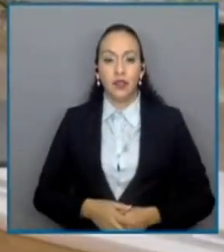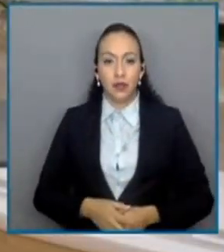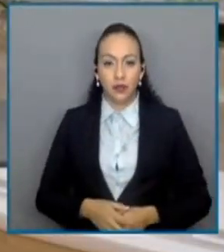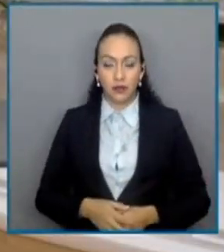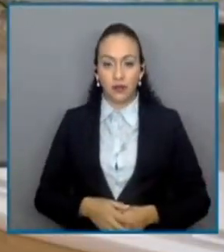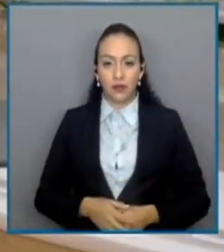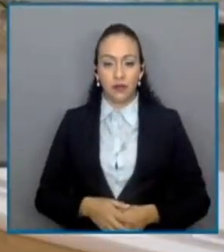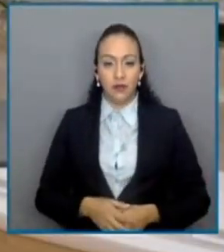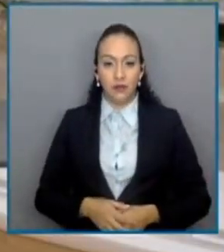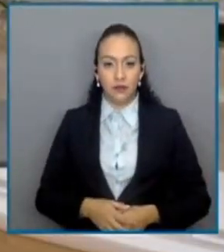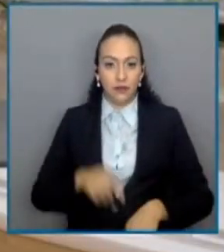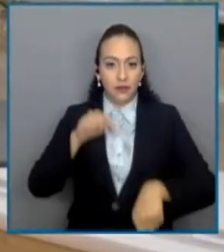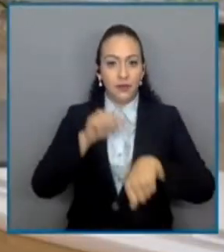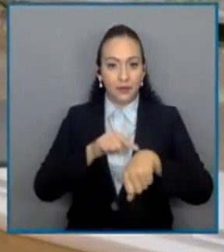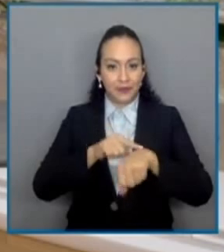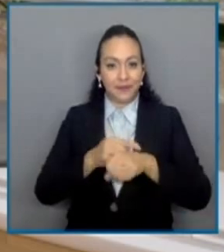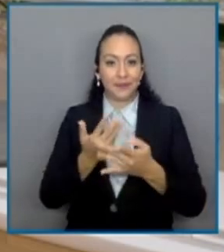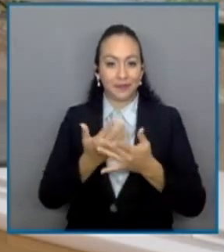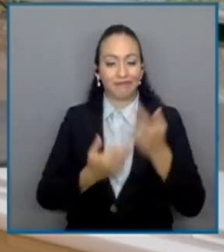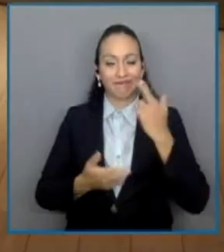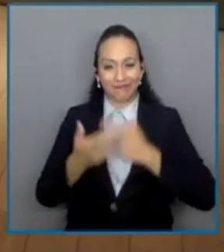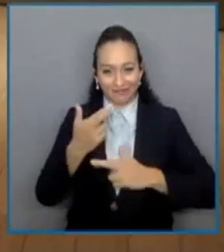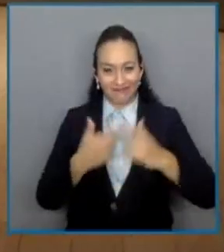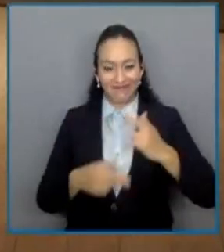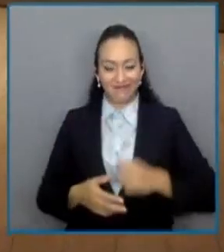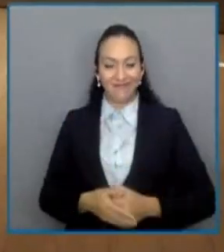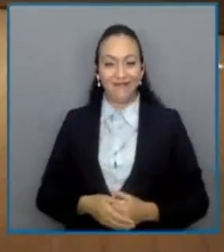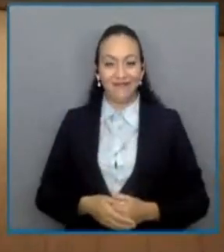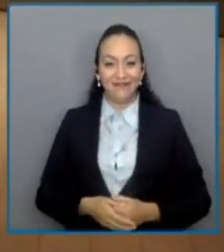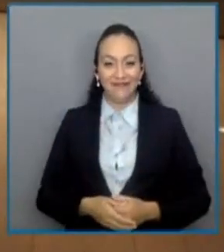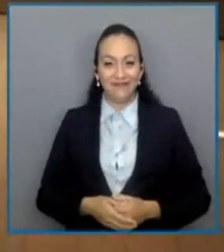Hacemos una breve pausa y continuamos con más información.